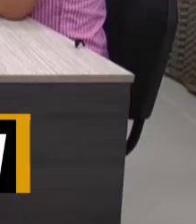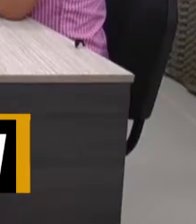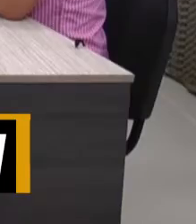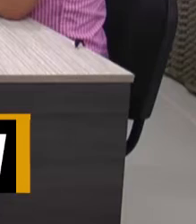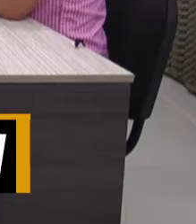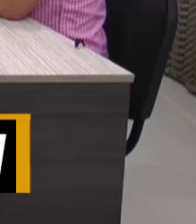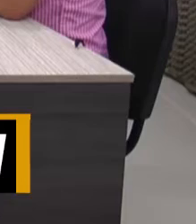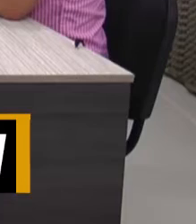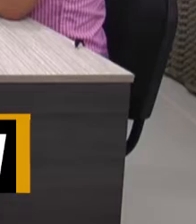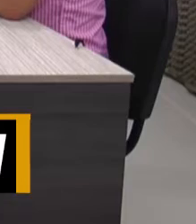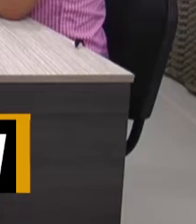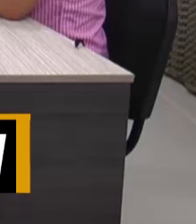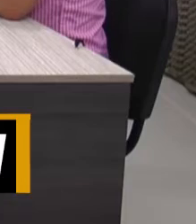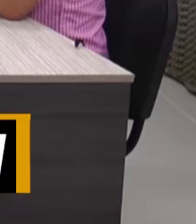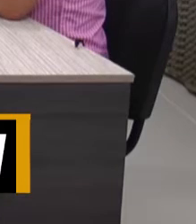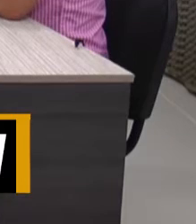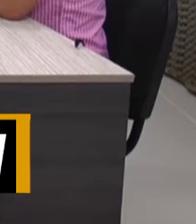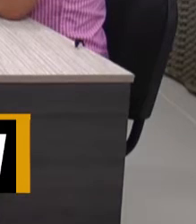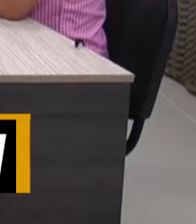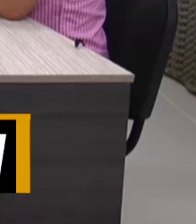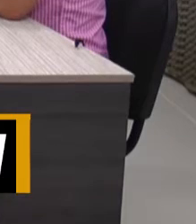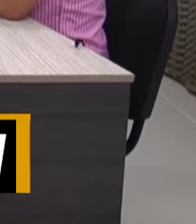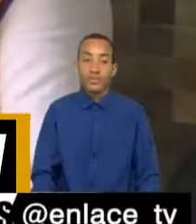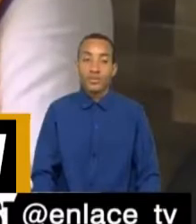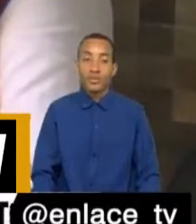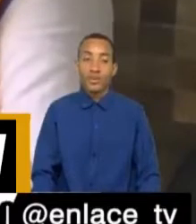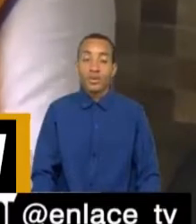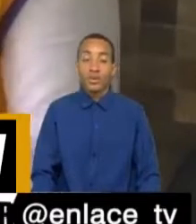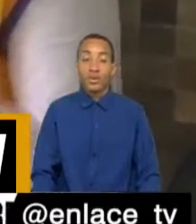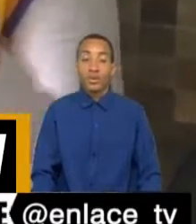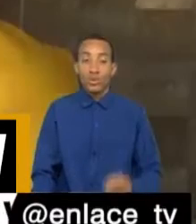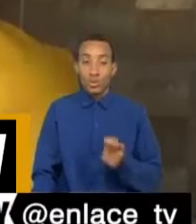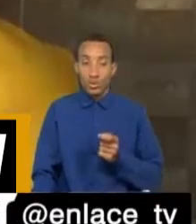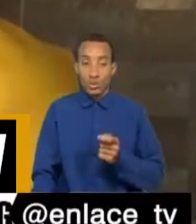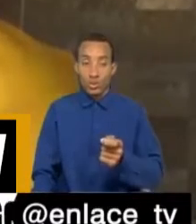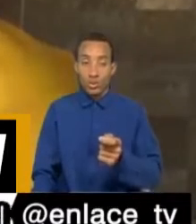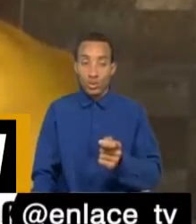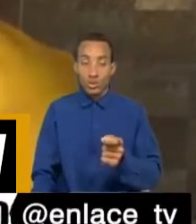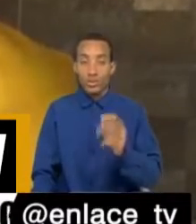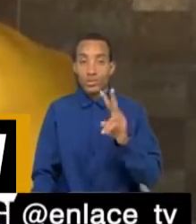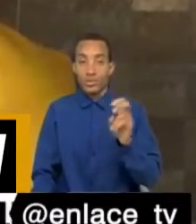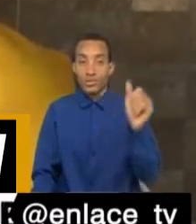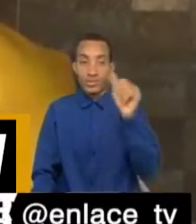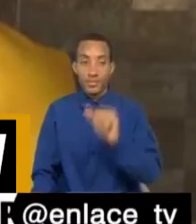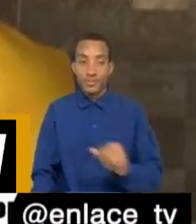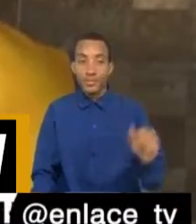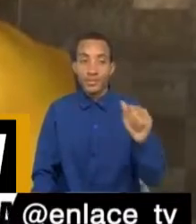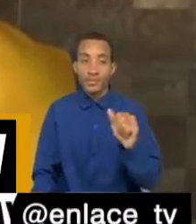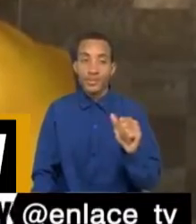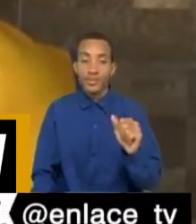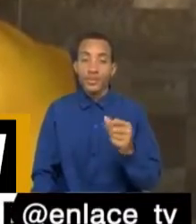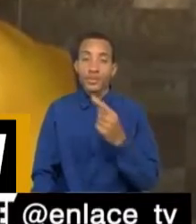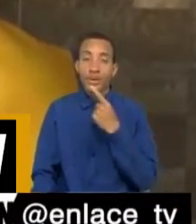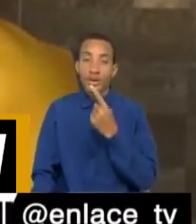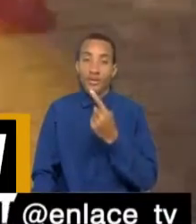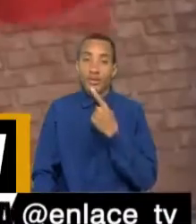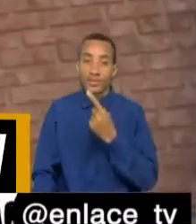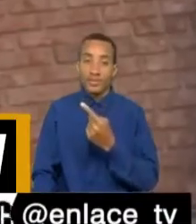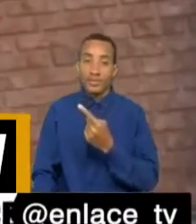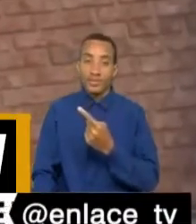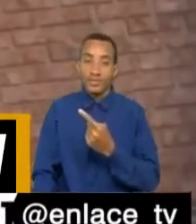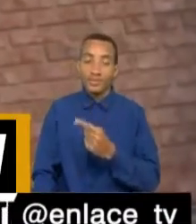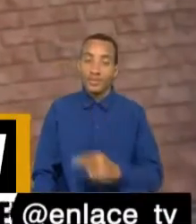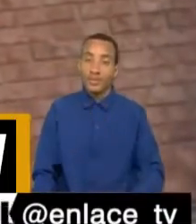digitales en Barranca Bermeca y cualquier parte del mundo podrán volver a disfrutar de ese acceso para seguir estando más cerca de ustedes.